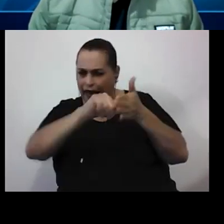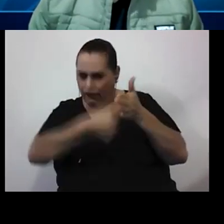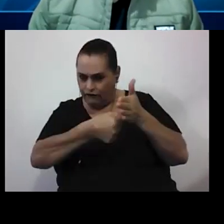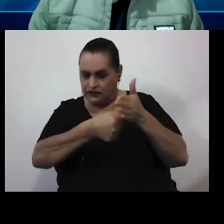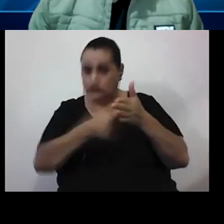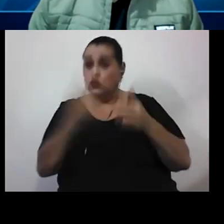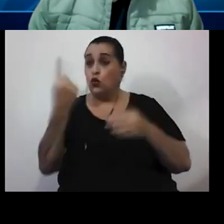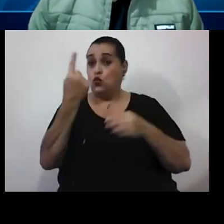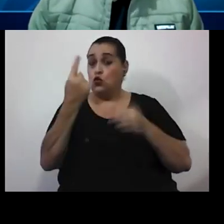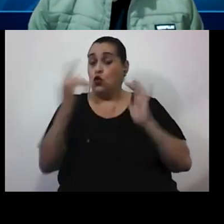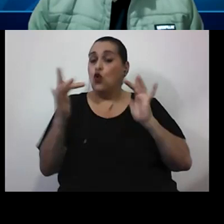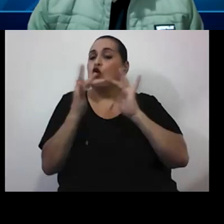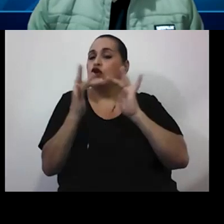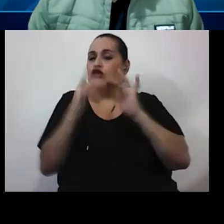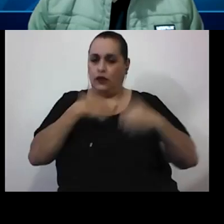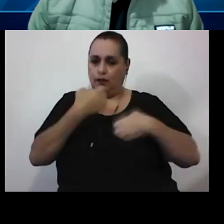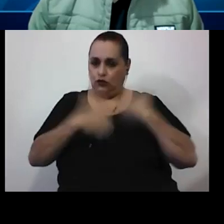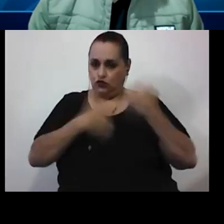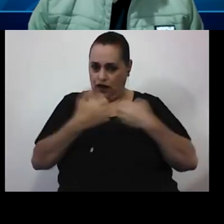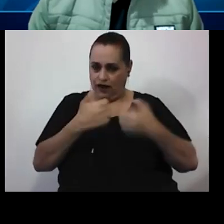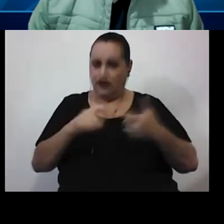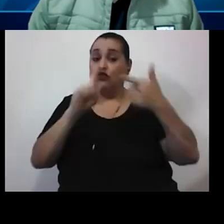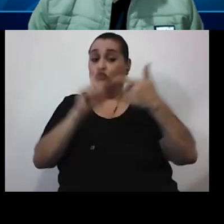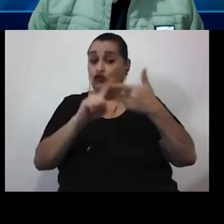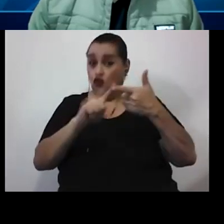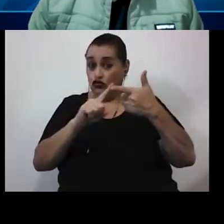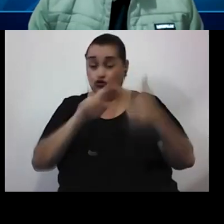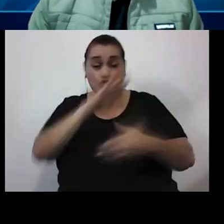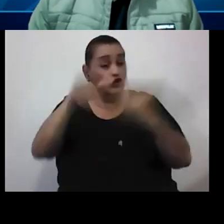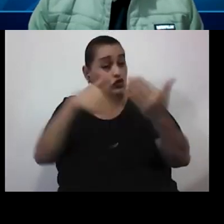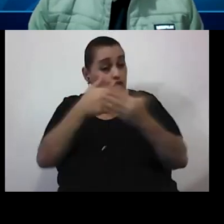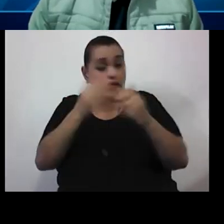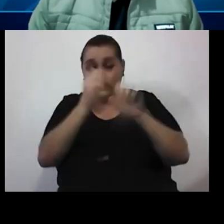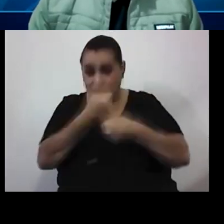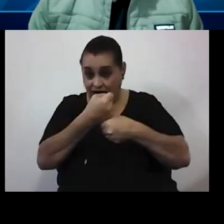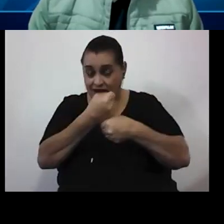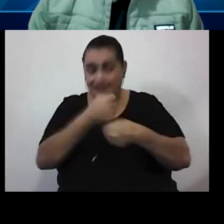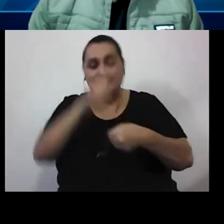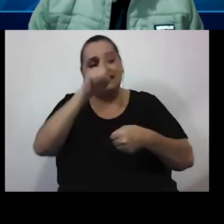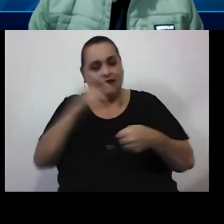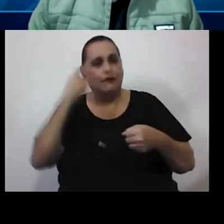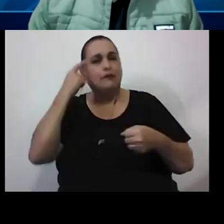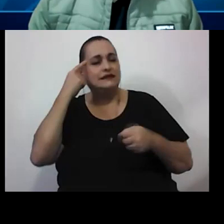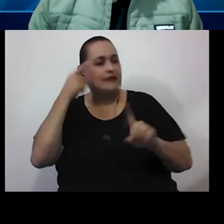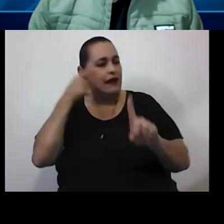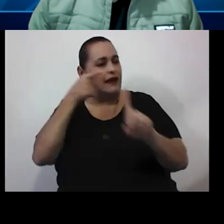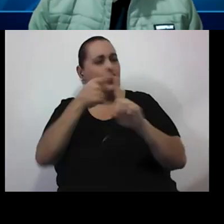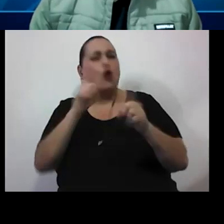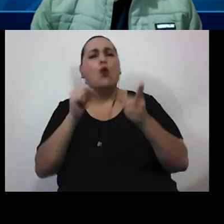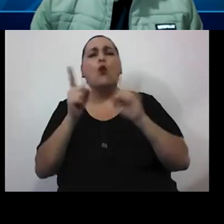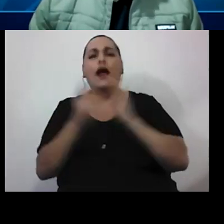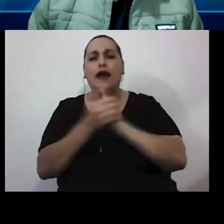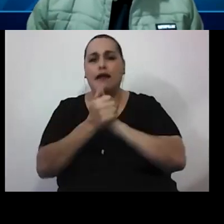conexión emocional. Y dos, que todo lo que se haga se piensa en qué habilidad se